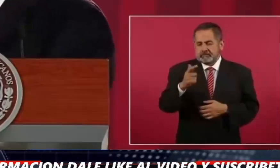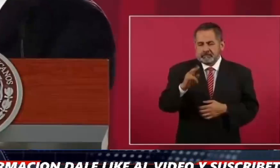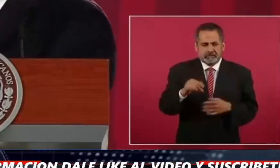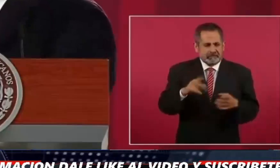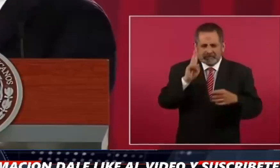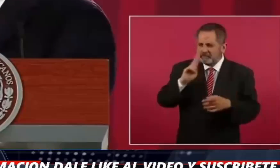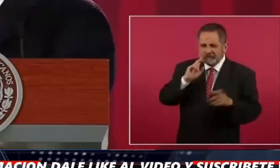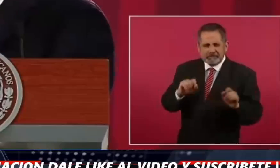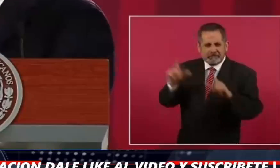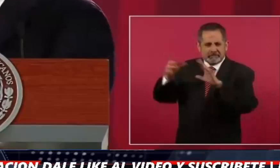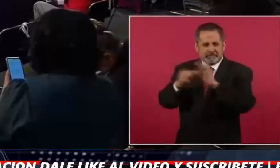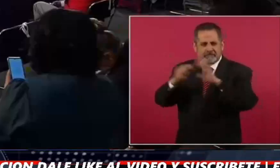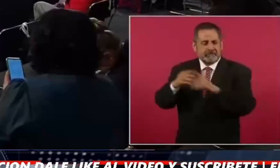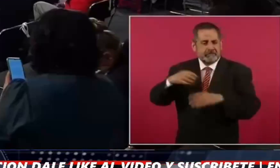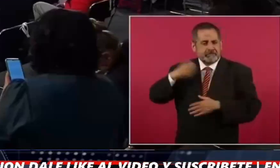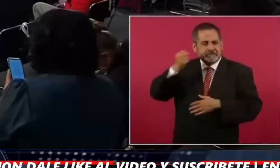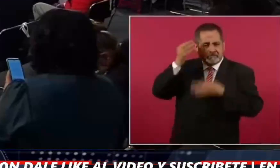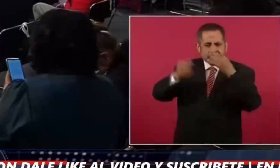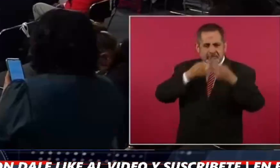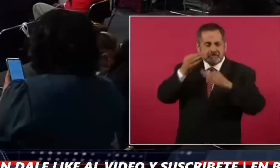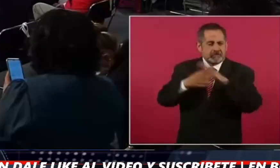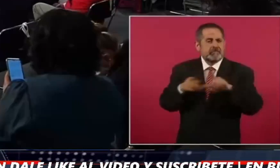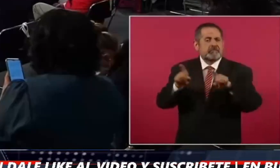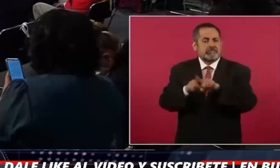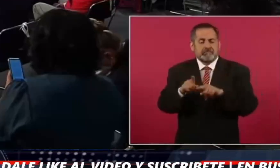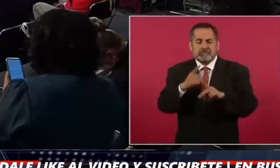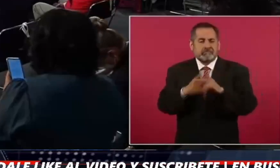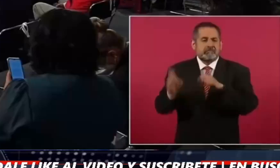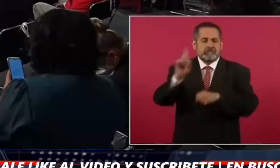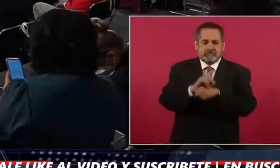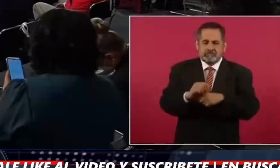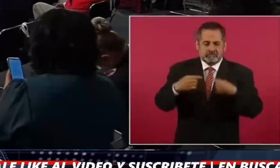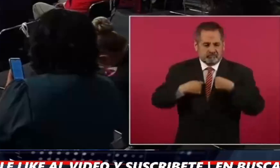mi discurso de cuando tomé posesión,